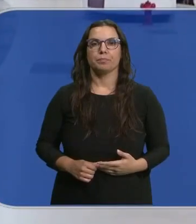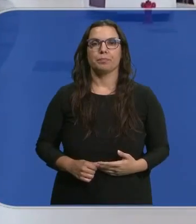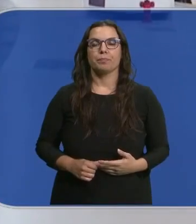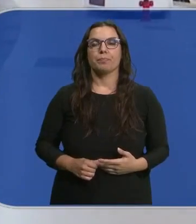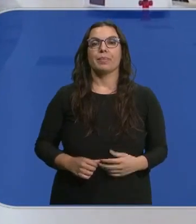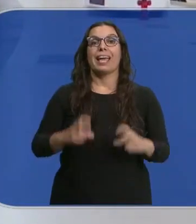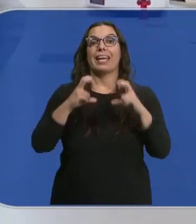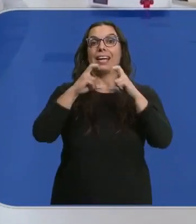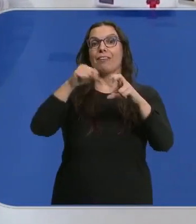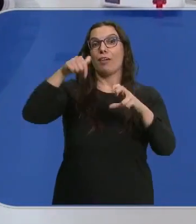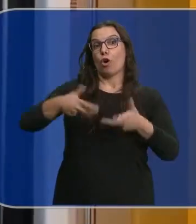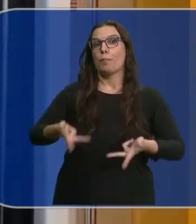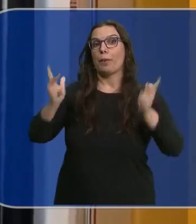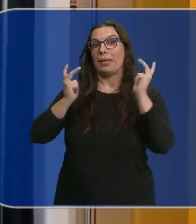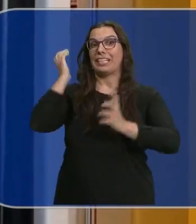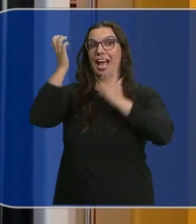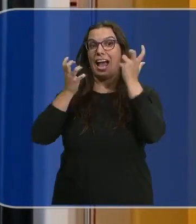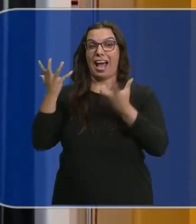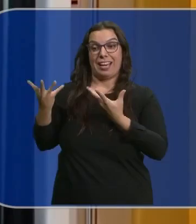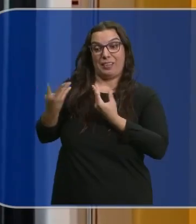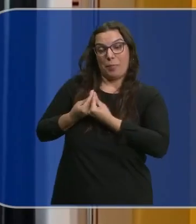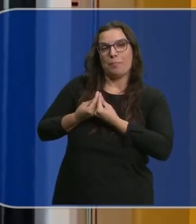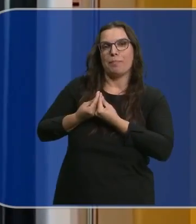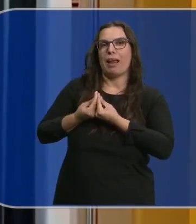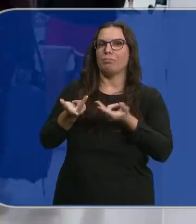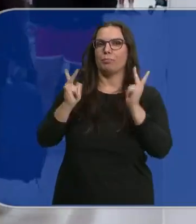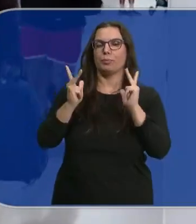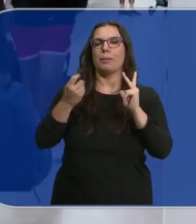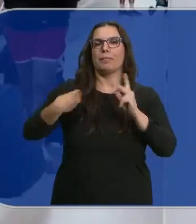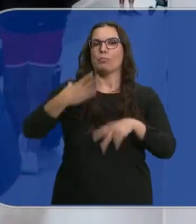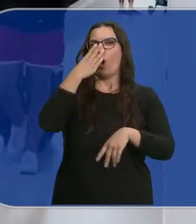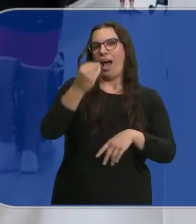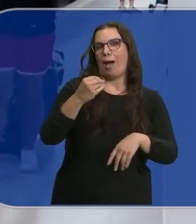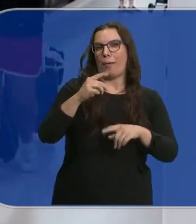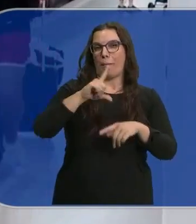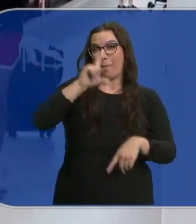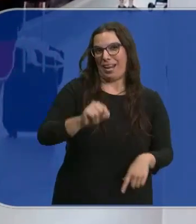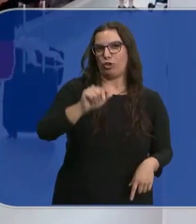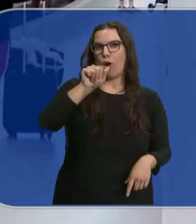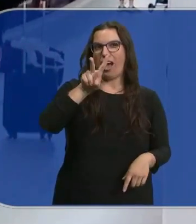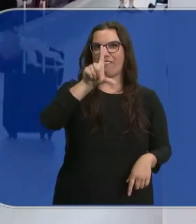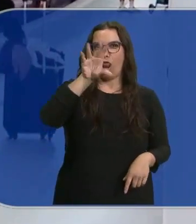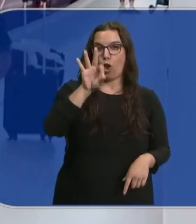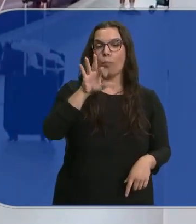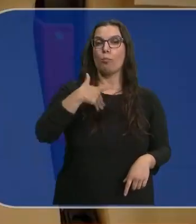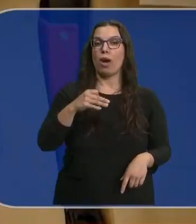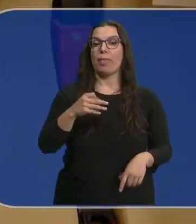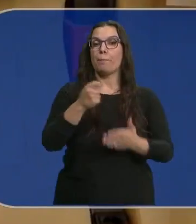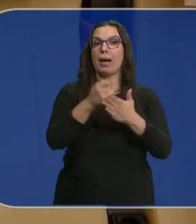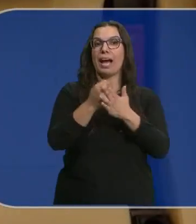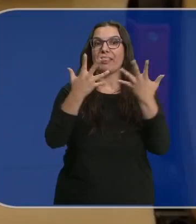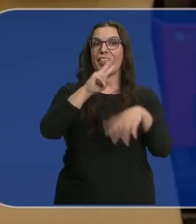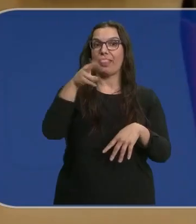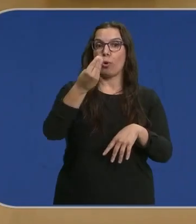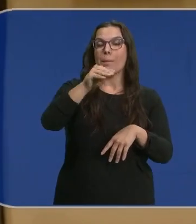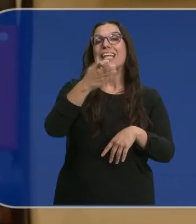Renfe permite desde hoy viajar a las mascotas en sus trenes Avlo, la alta velocidad low cost. Podrán hacerlo por 10 euros las que